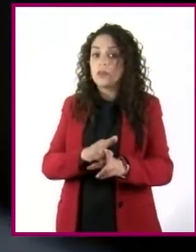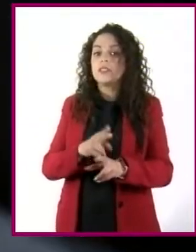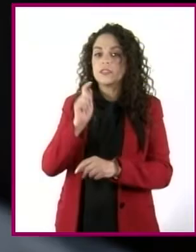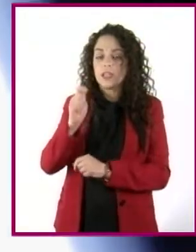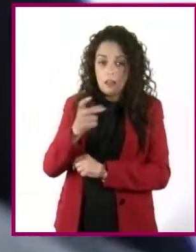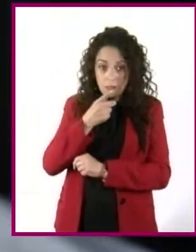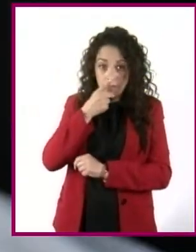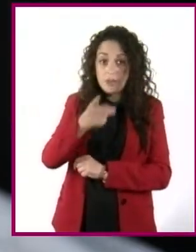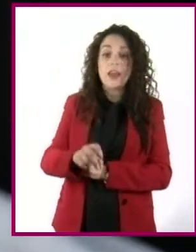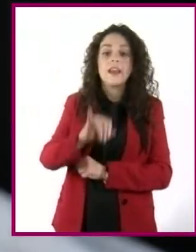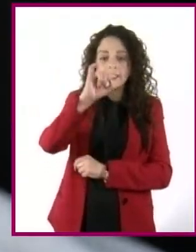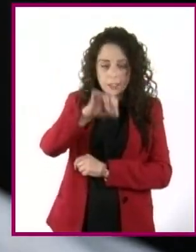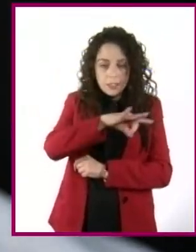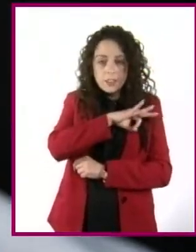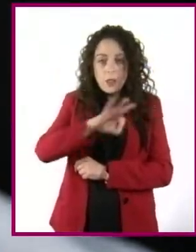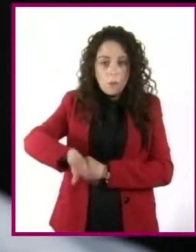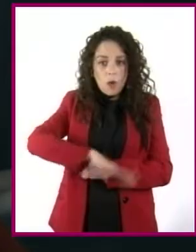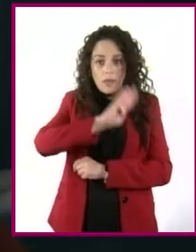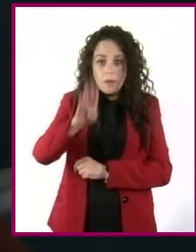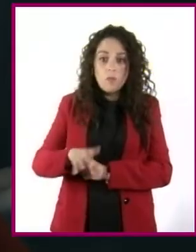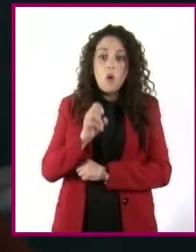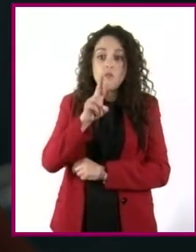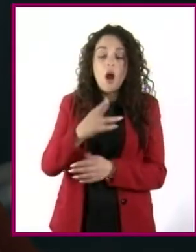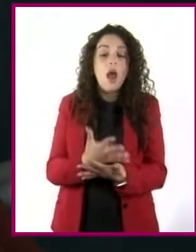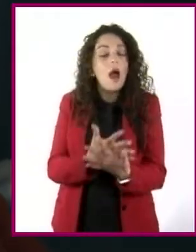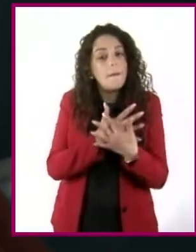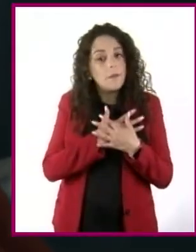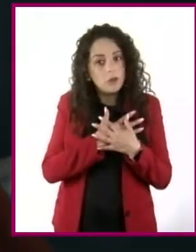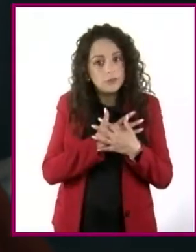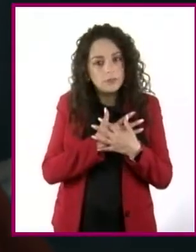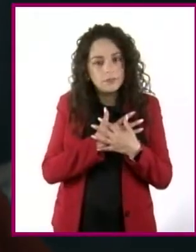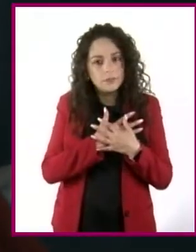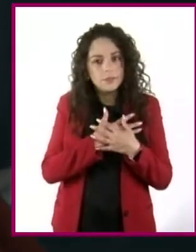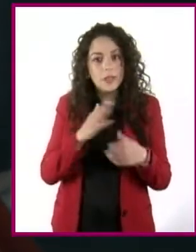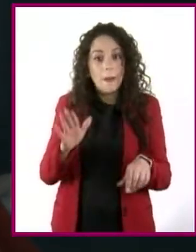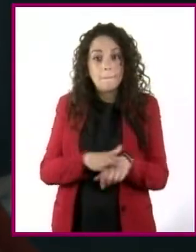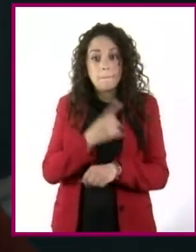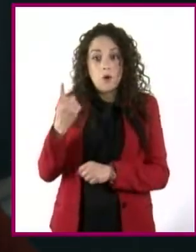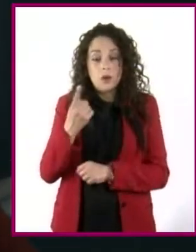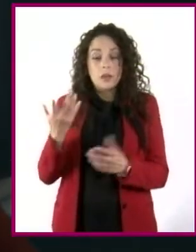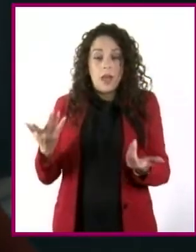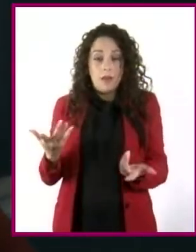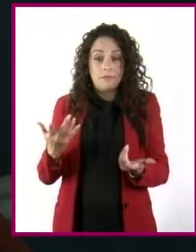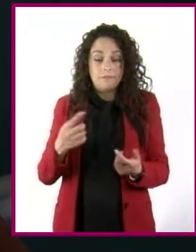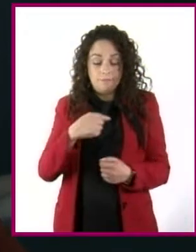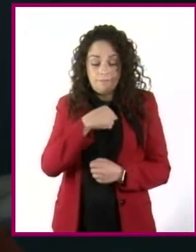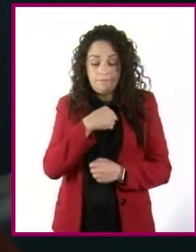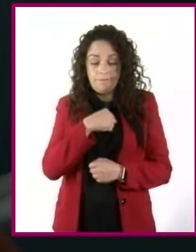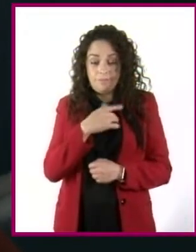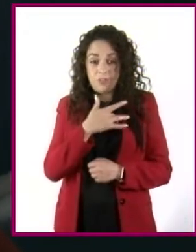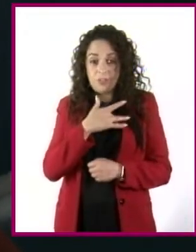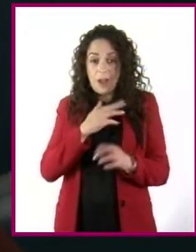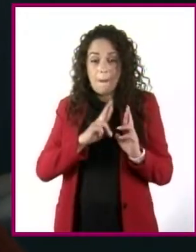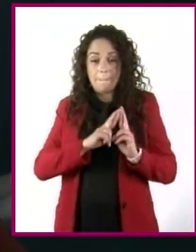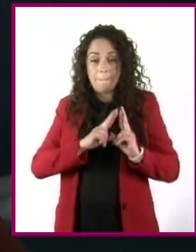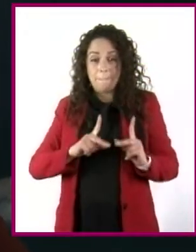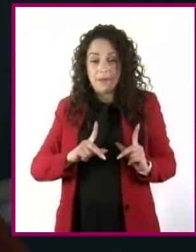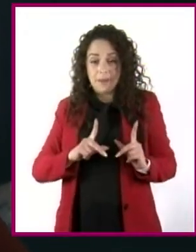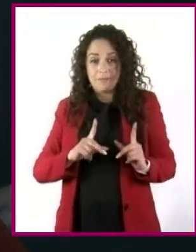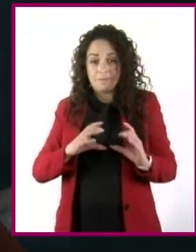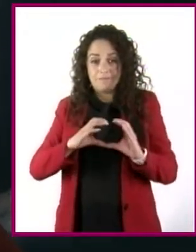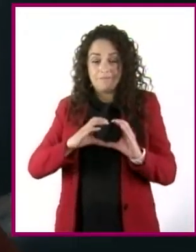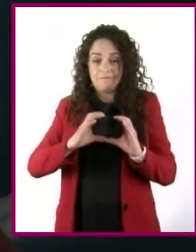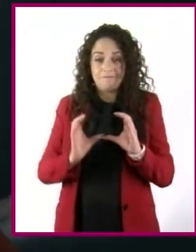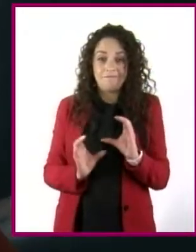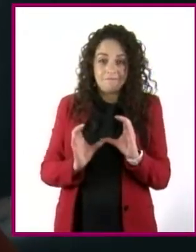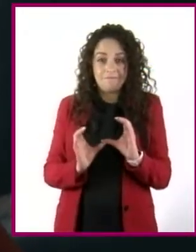que sí es posible morir de amor, ya que una desilusión romántica puede detonar una condición médica